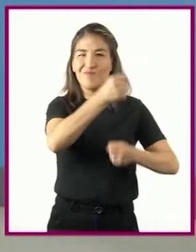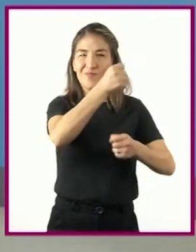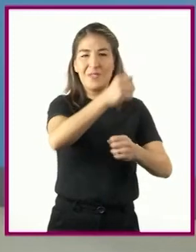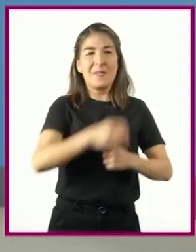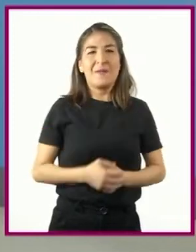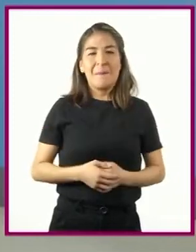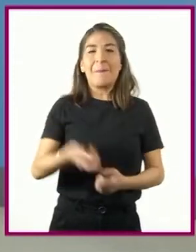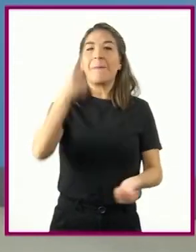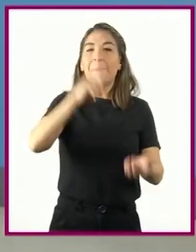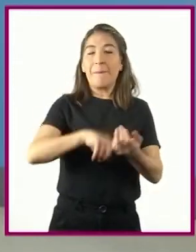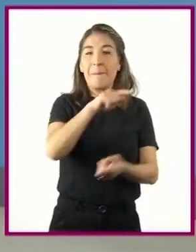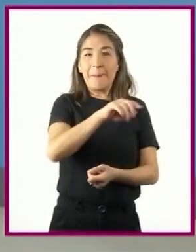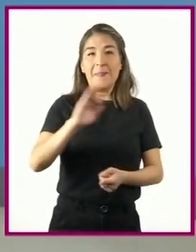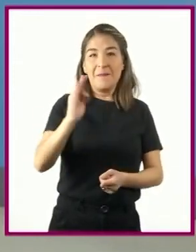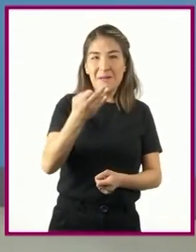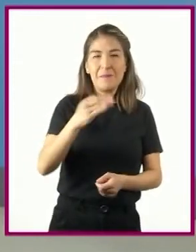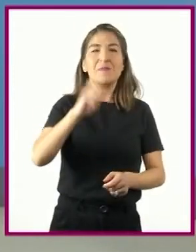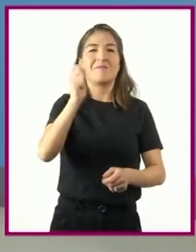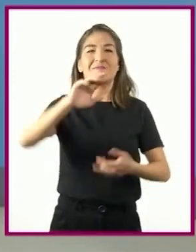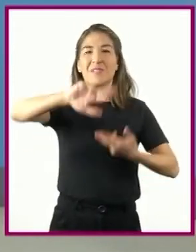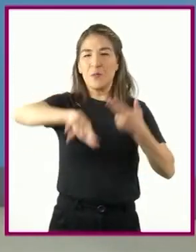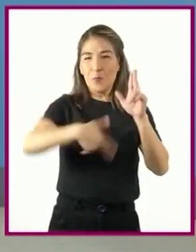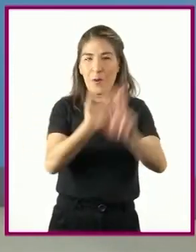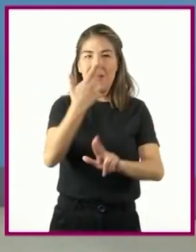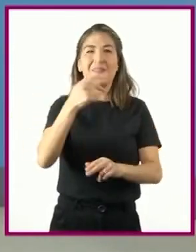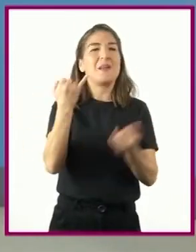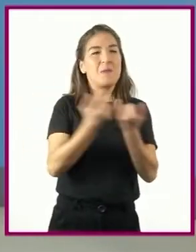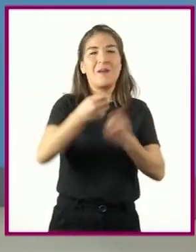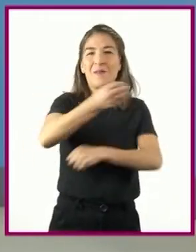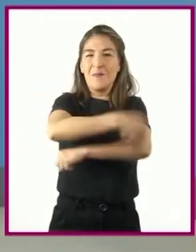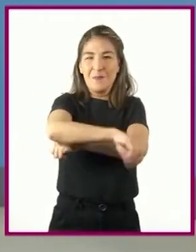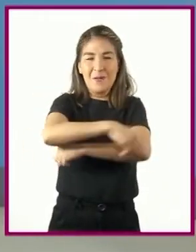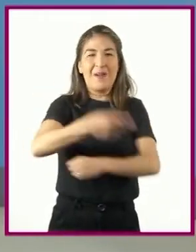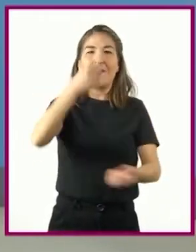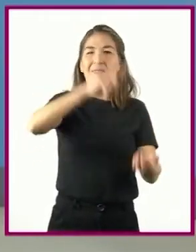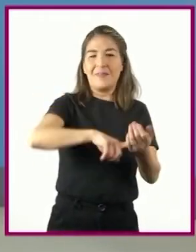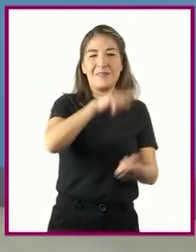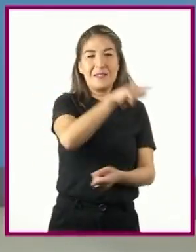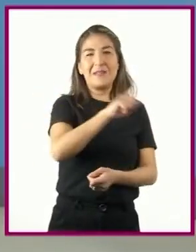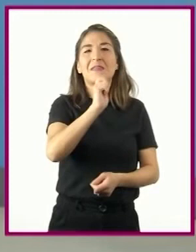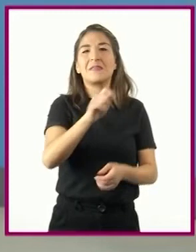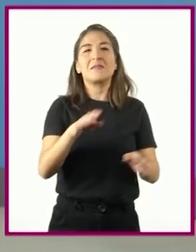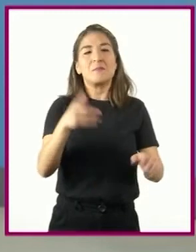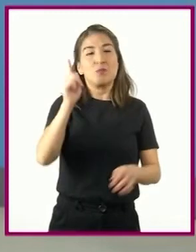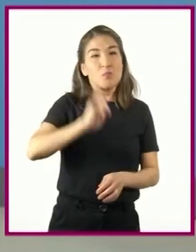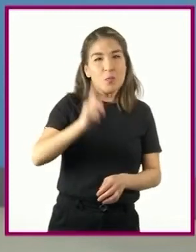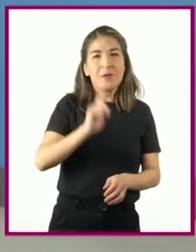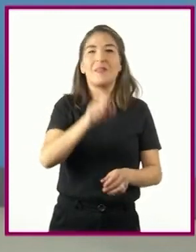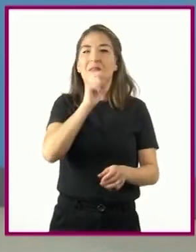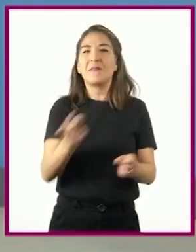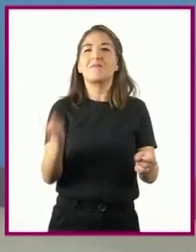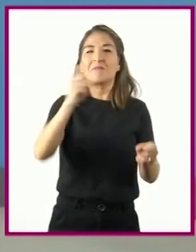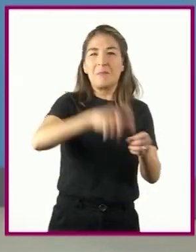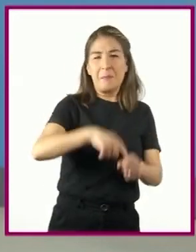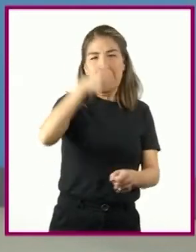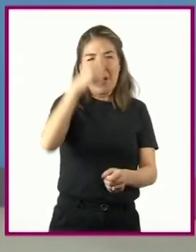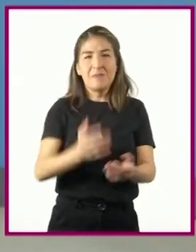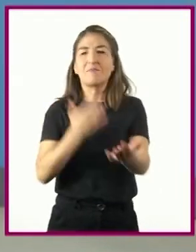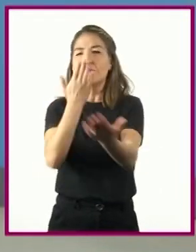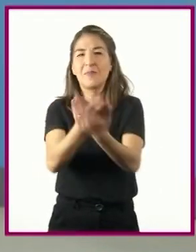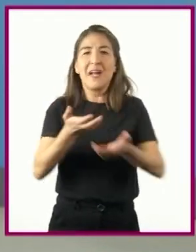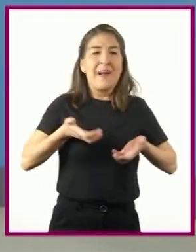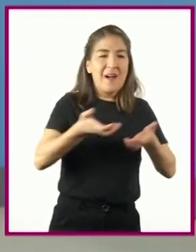las manifestaciones y las huelgas, como la obrera en Petrogrado, a la que se sumaron mujeres que pedían comida en las